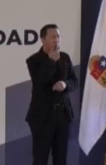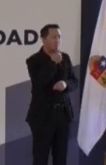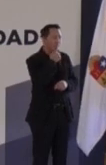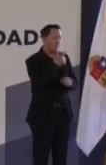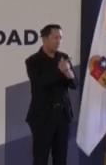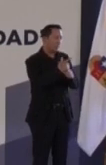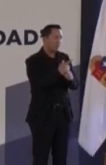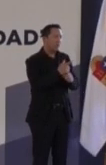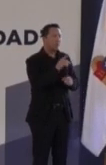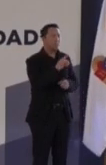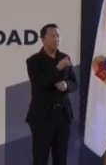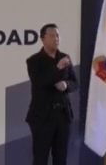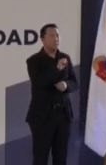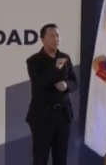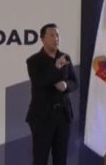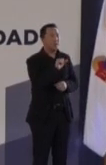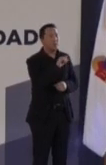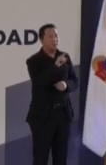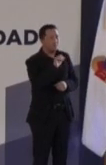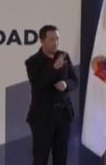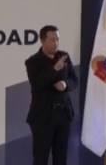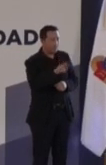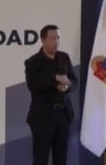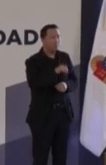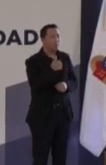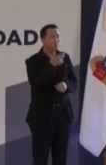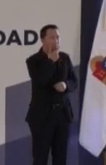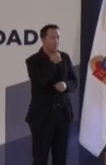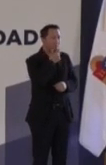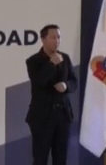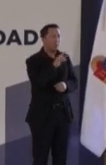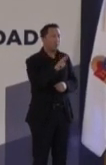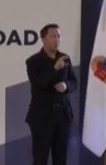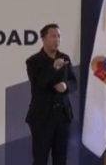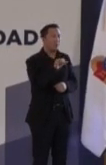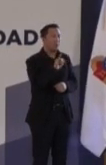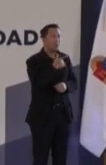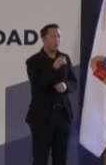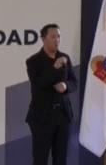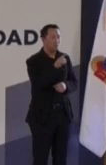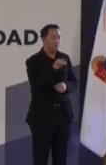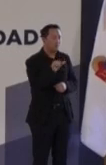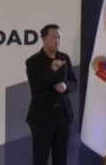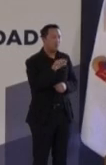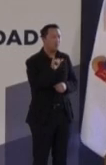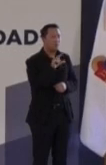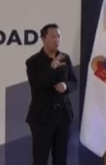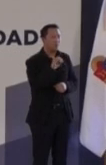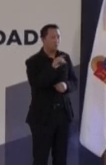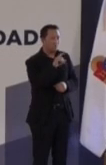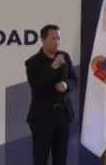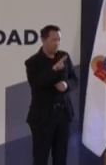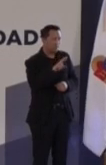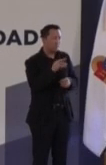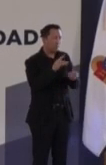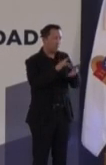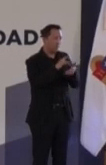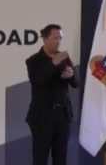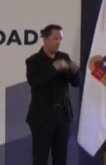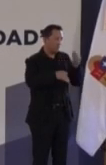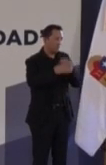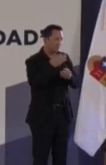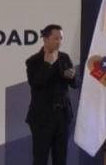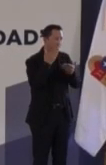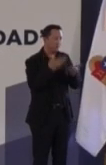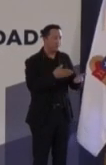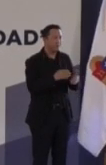Salazar, al maestro Manuel Jesús Raigosa Alcocer y a la profesora Ana Mariela Sueta Shish. Quiero